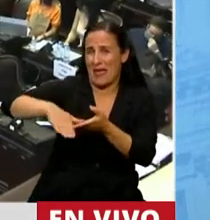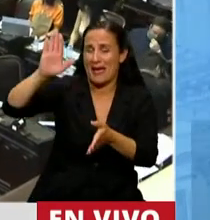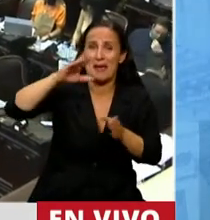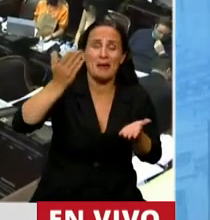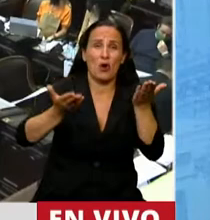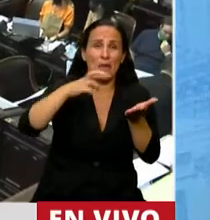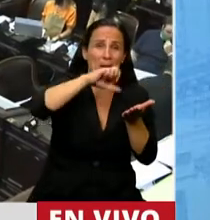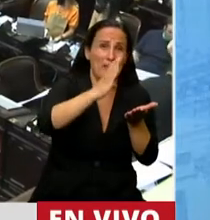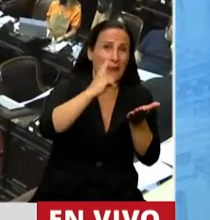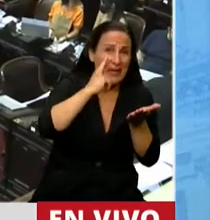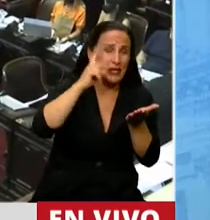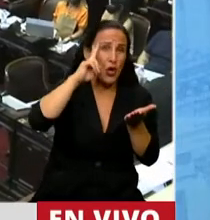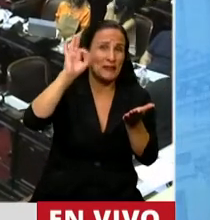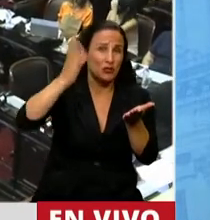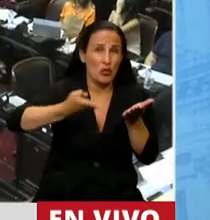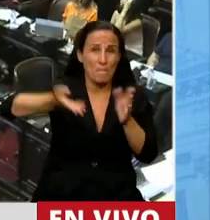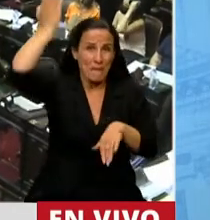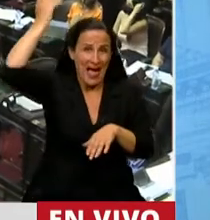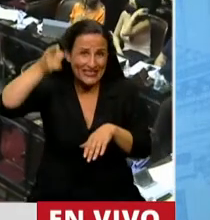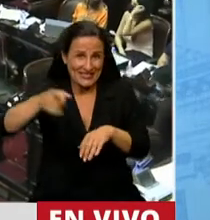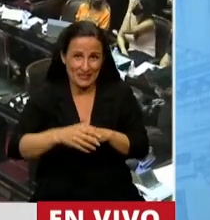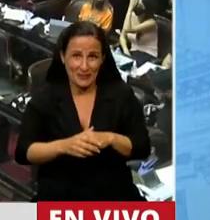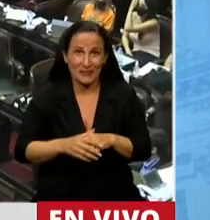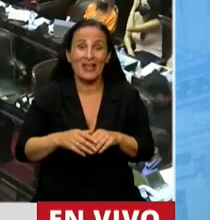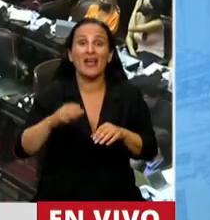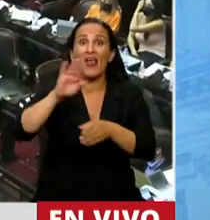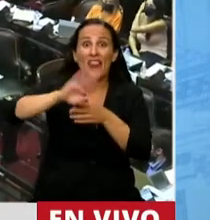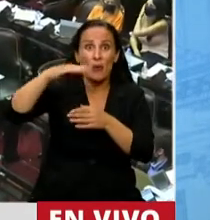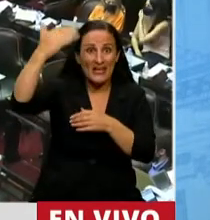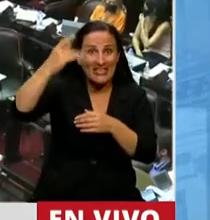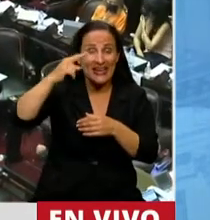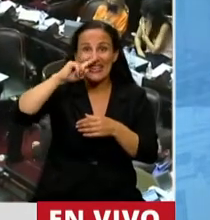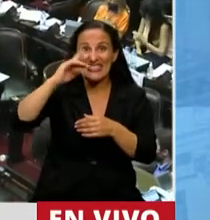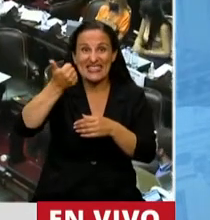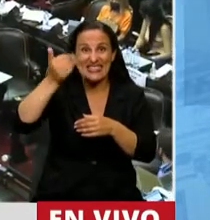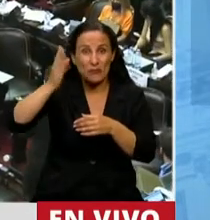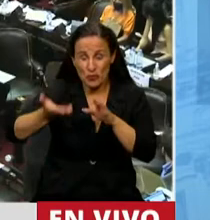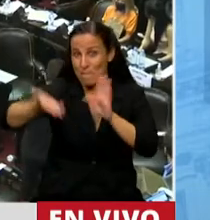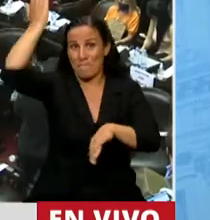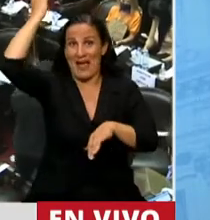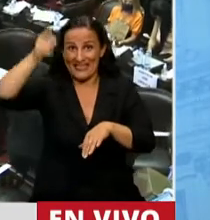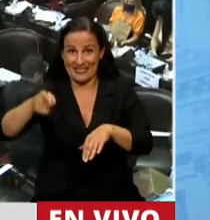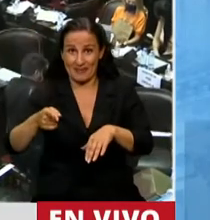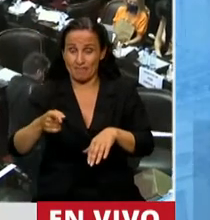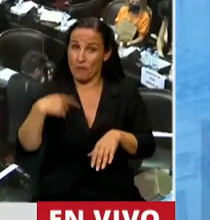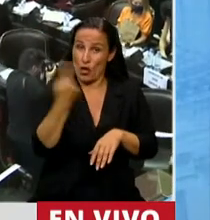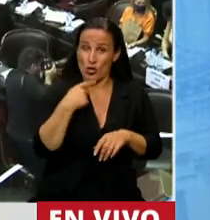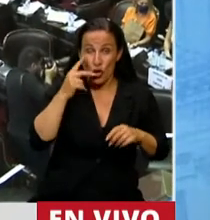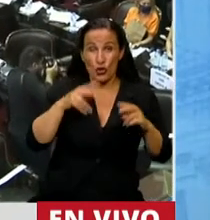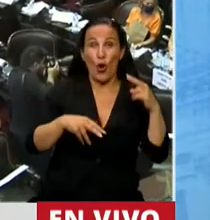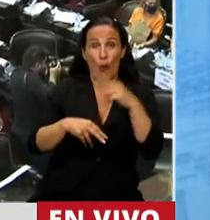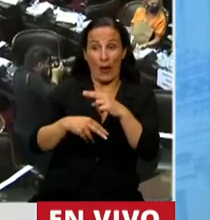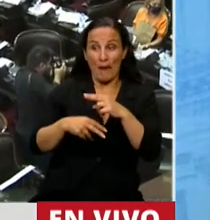su pib y aumentó un 76 por ciento la deuda externa a la luz de esa experiencia es que